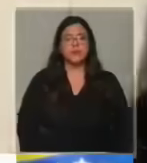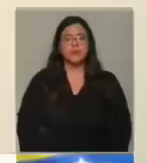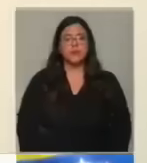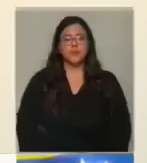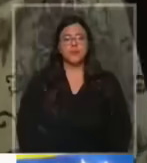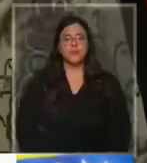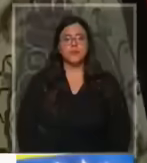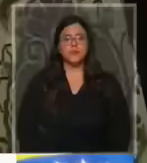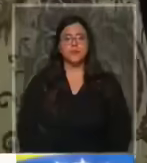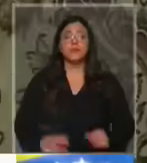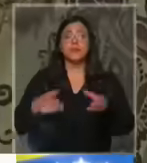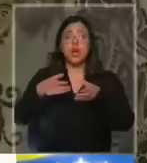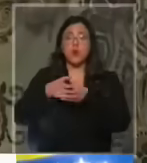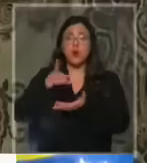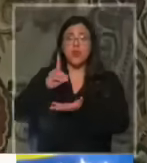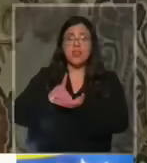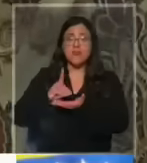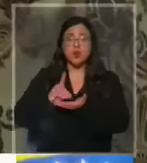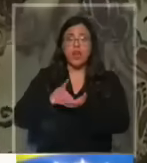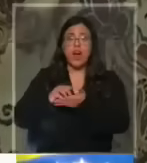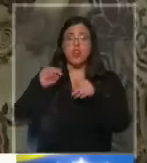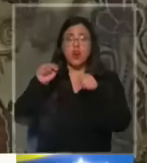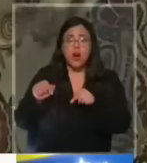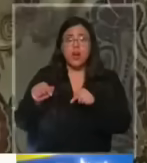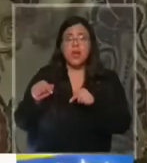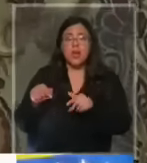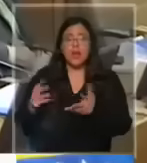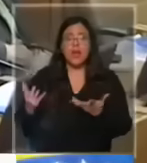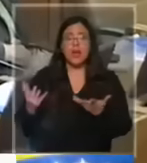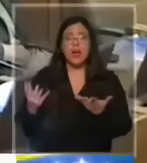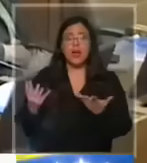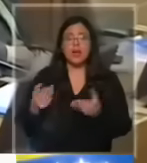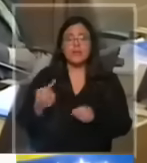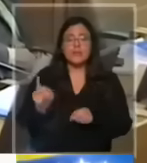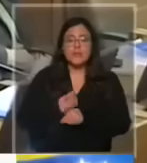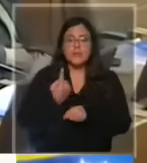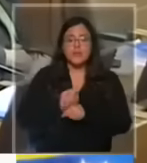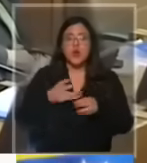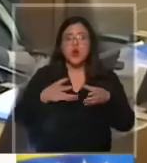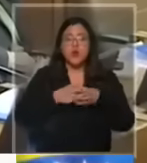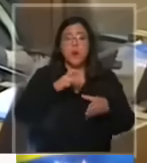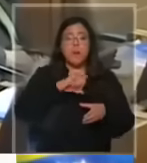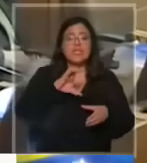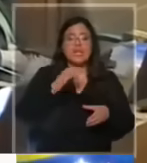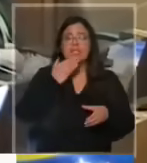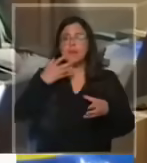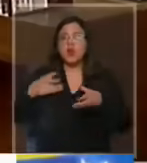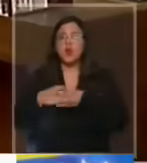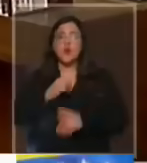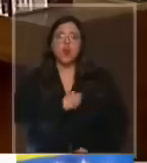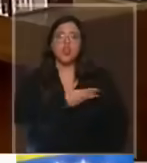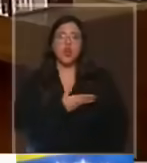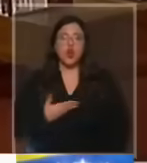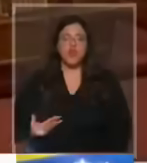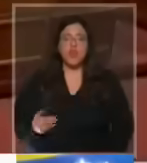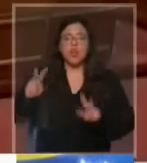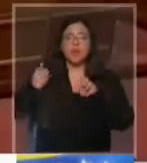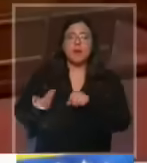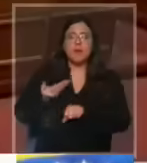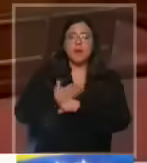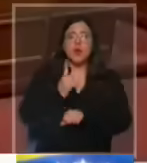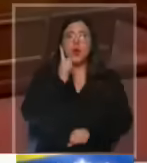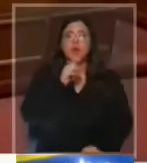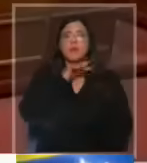Mientras, en la Cámara de Diputados se vivía una acalorada sesión entre el PC y la oposición por, entre otras cosas, la petición de un minuto